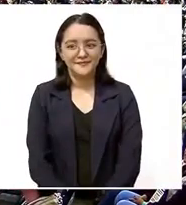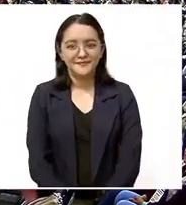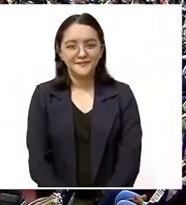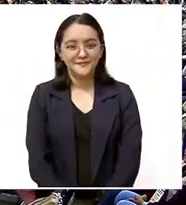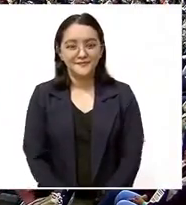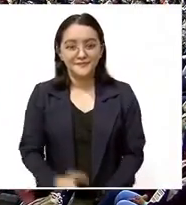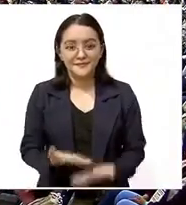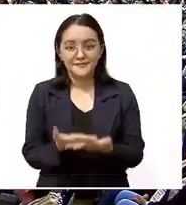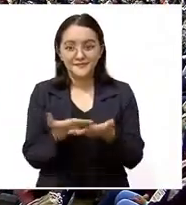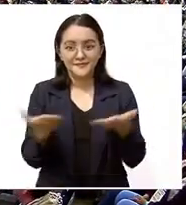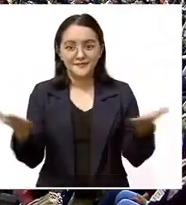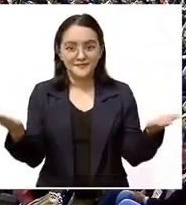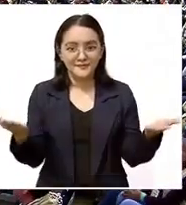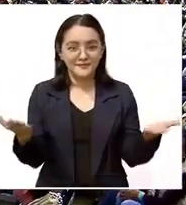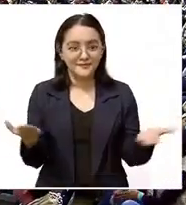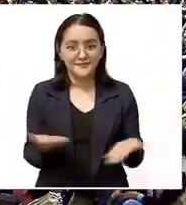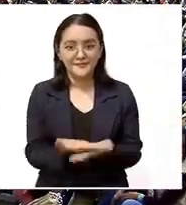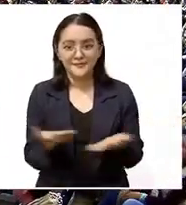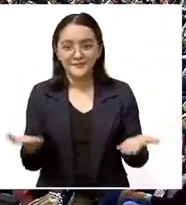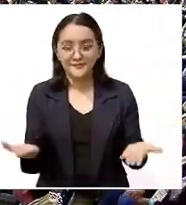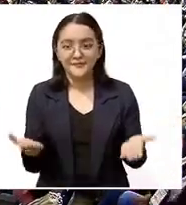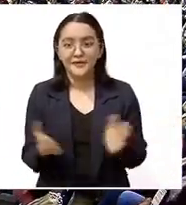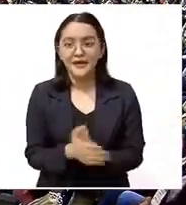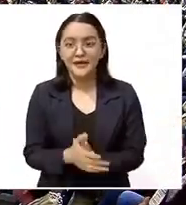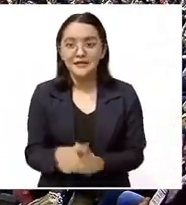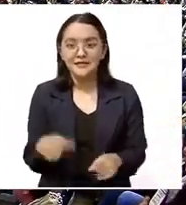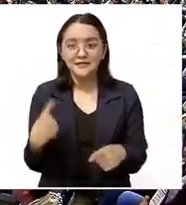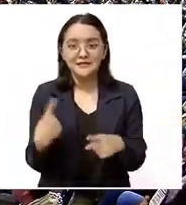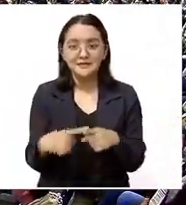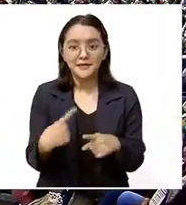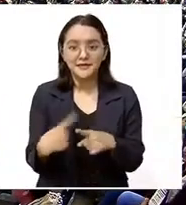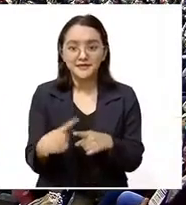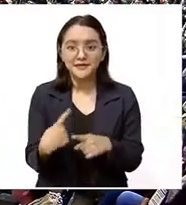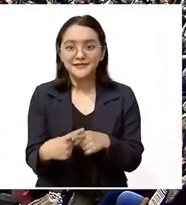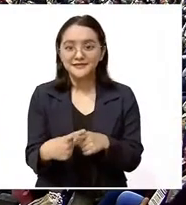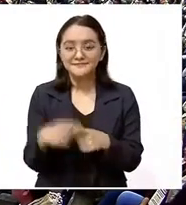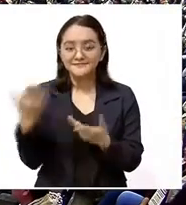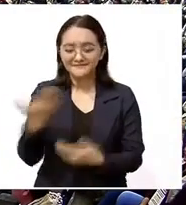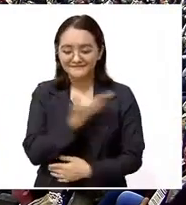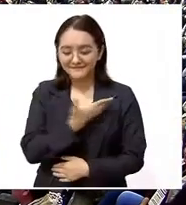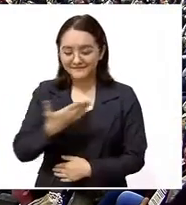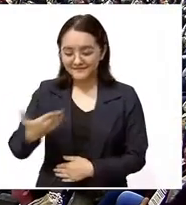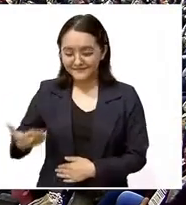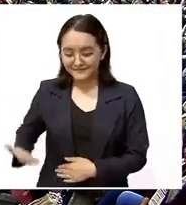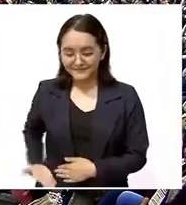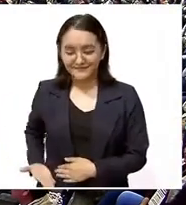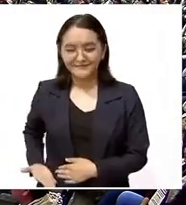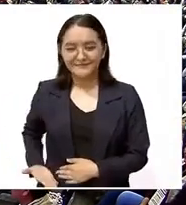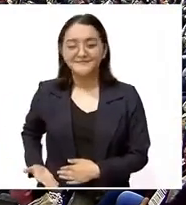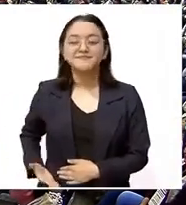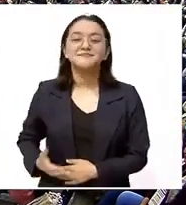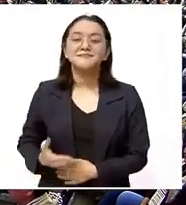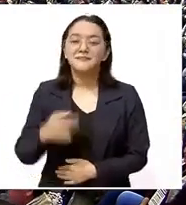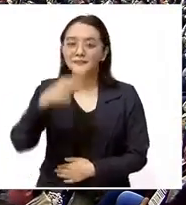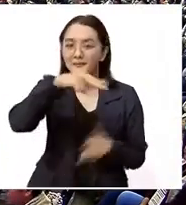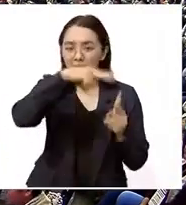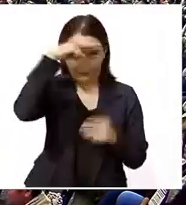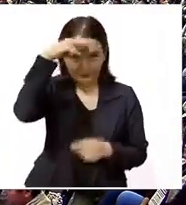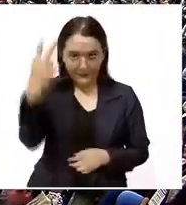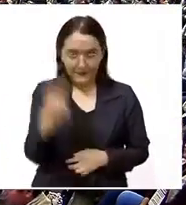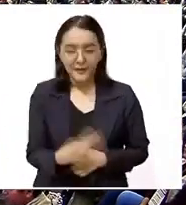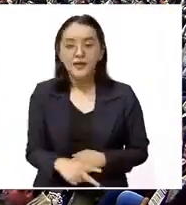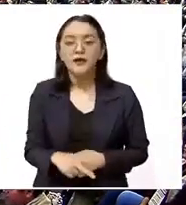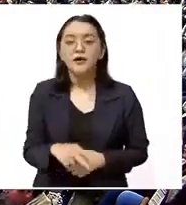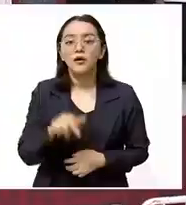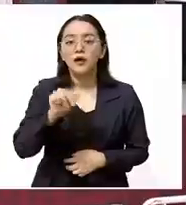Estimado público, escuchemos el mensaje que nos dirige el presidente constitucional de los Estados Unidos mexicanos,